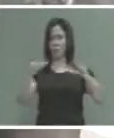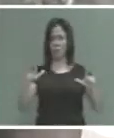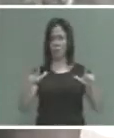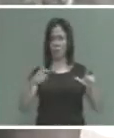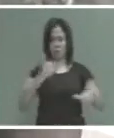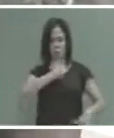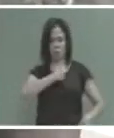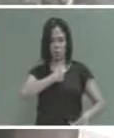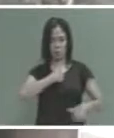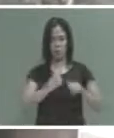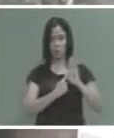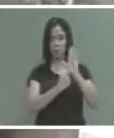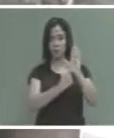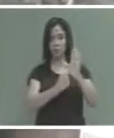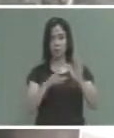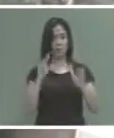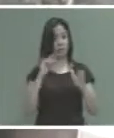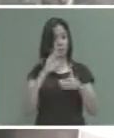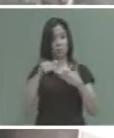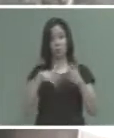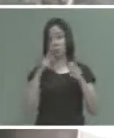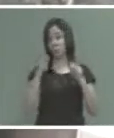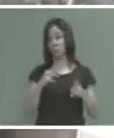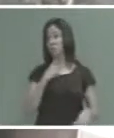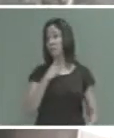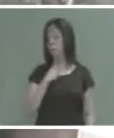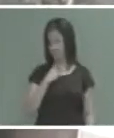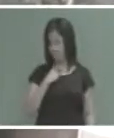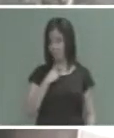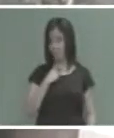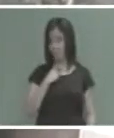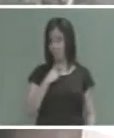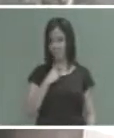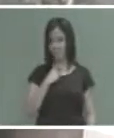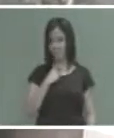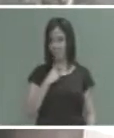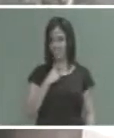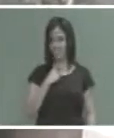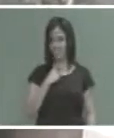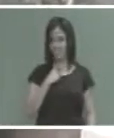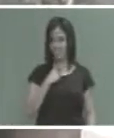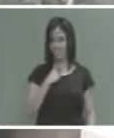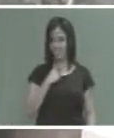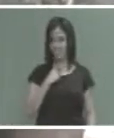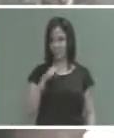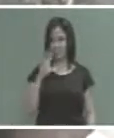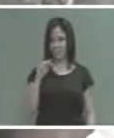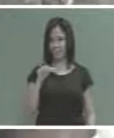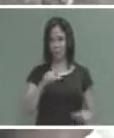mismos, y no a todo el mundo le cae eso bien, y a lo mejor el no ser, no seguir,